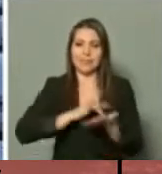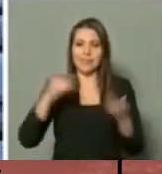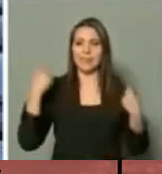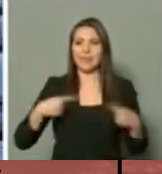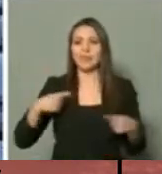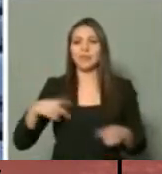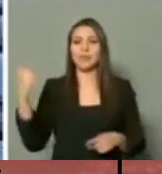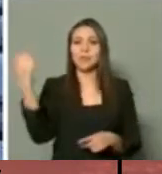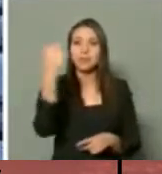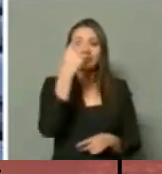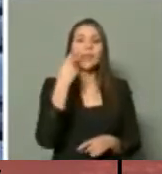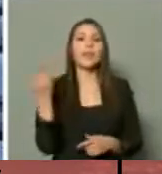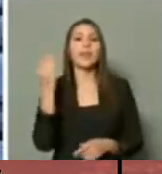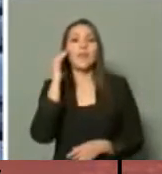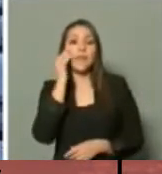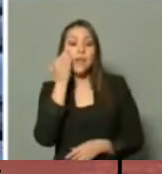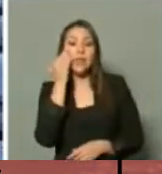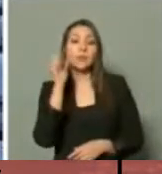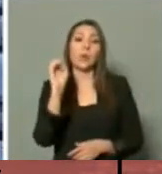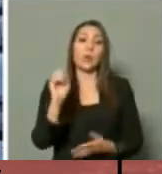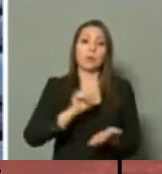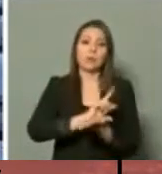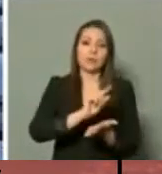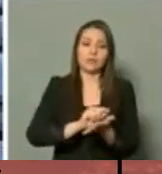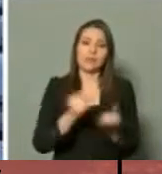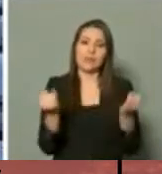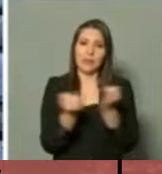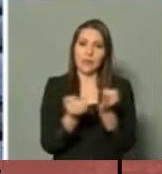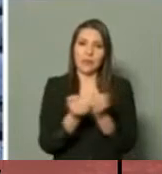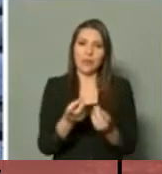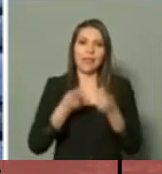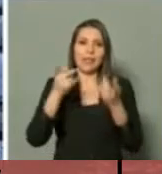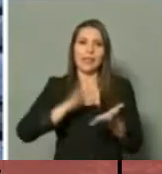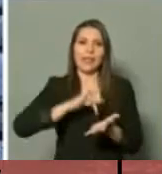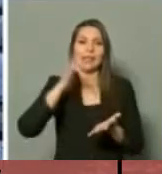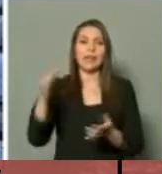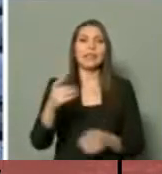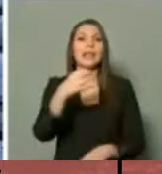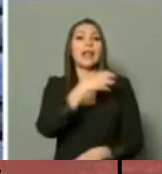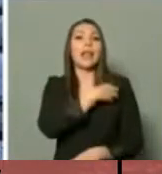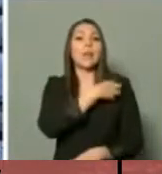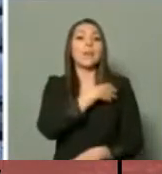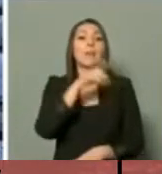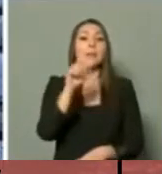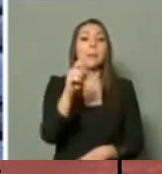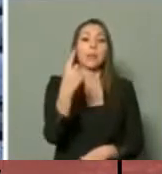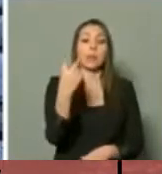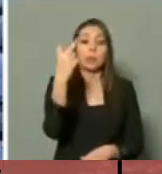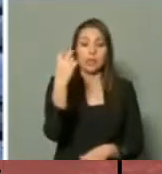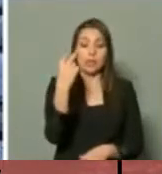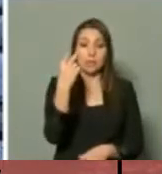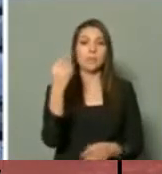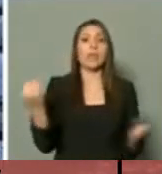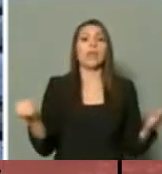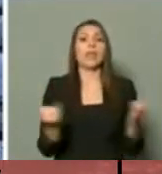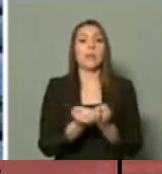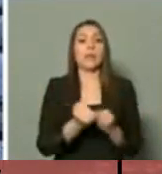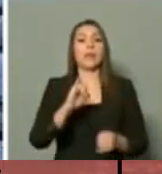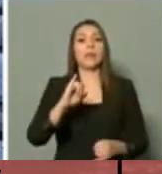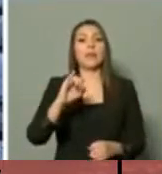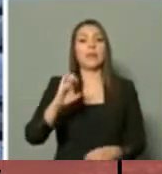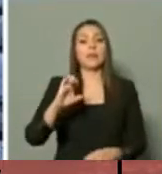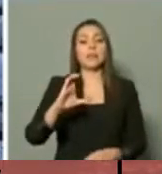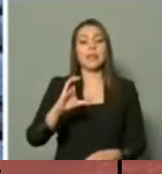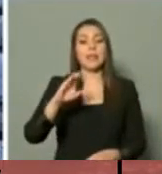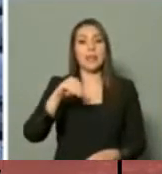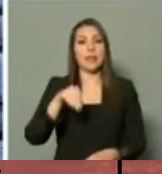a través de Facebook y a través de Twitter. Agradecer también la señal del Canal 21 y al Instituto Electoral de la Ciudad